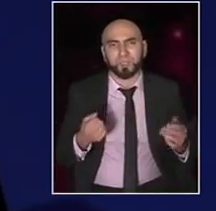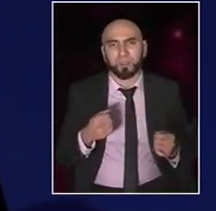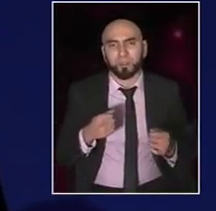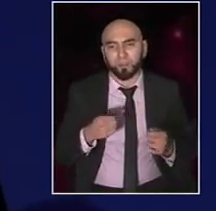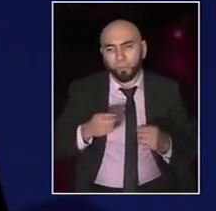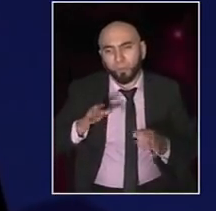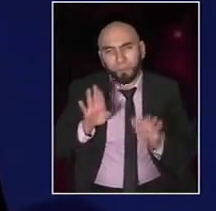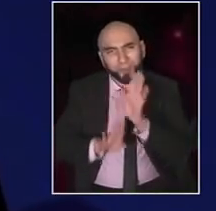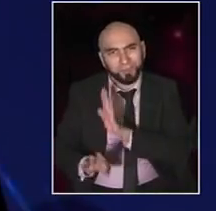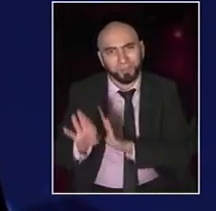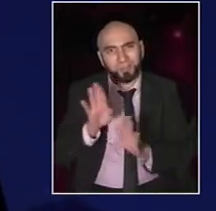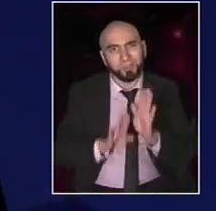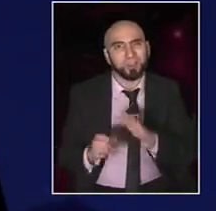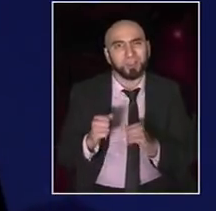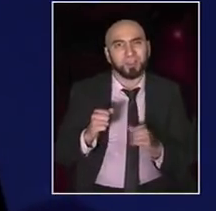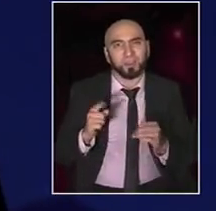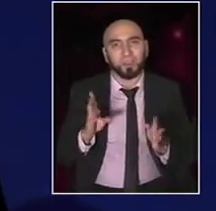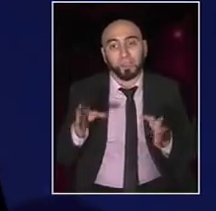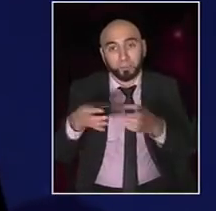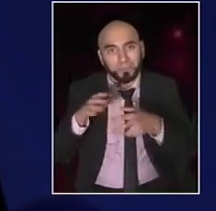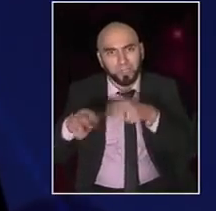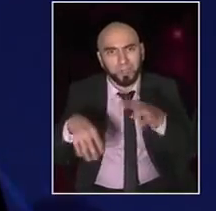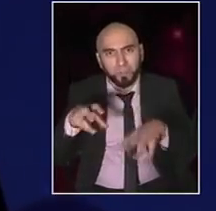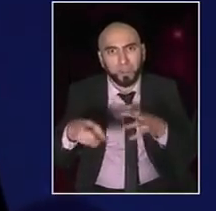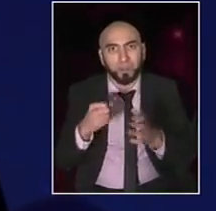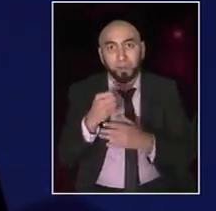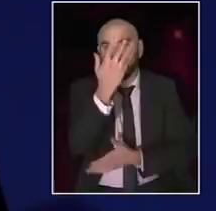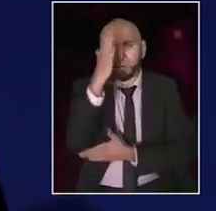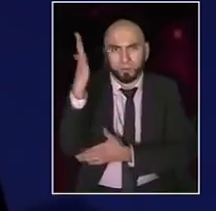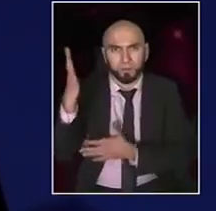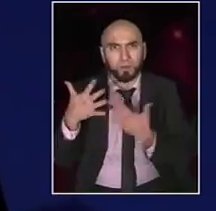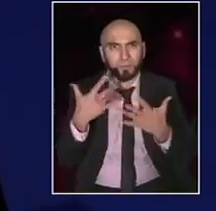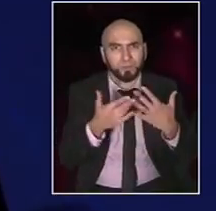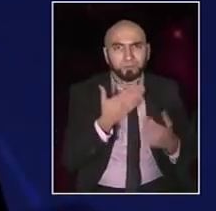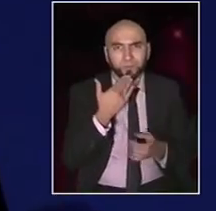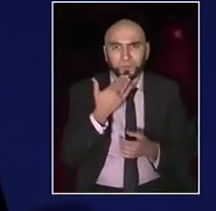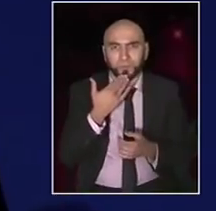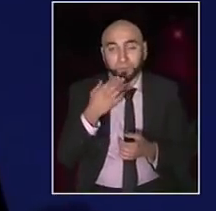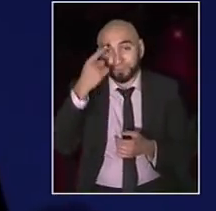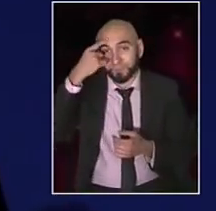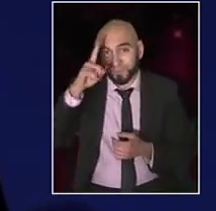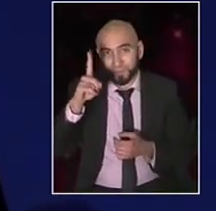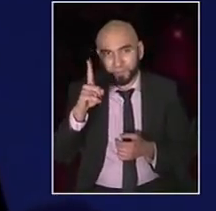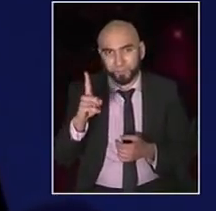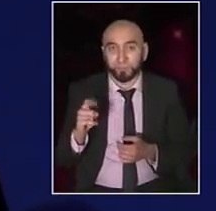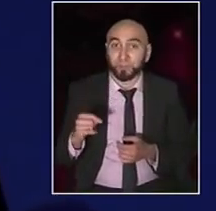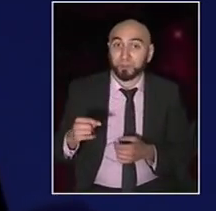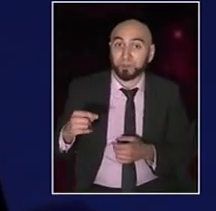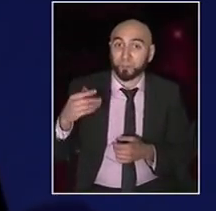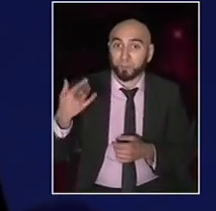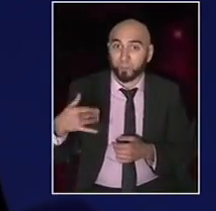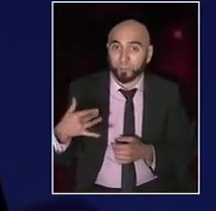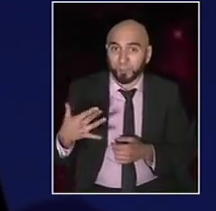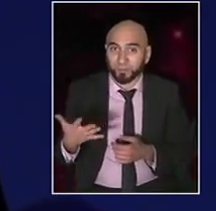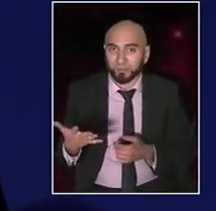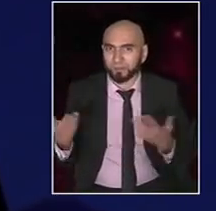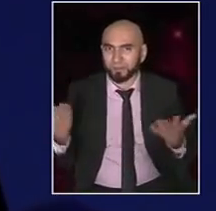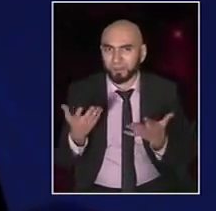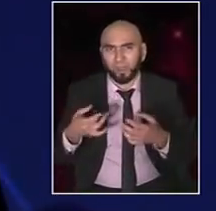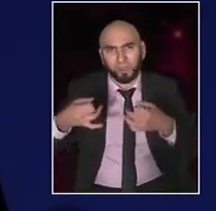ecosistemas y de las especies. Sin embargo, y esto lo quiero recalcar, No es menos importante asegurar el apoyo